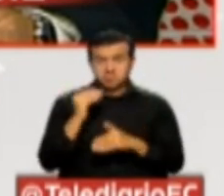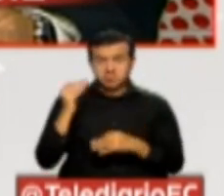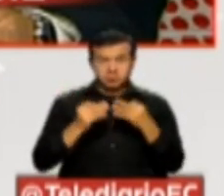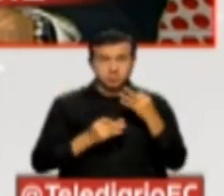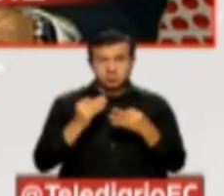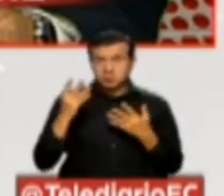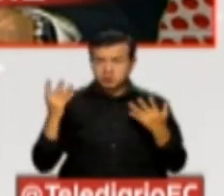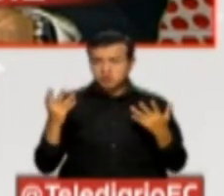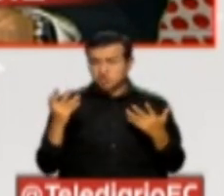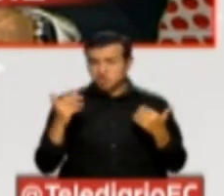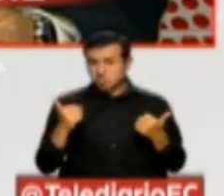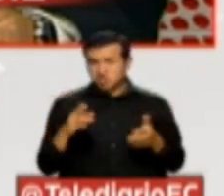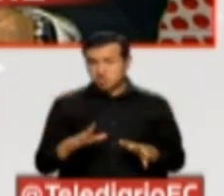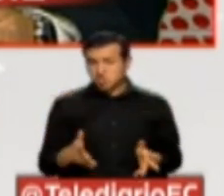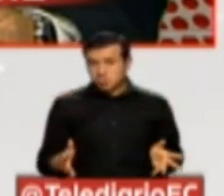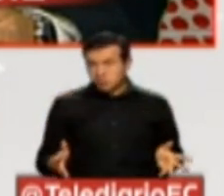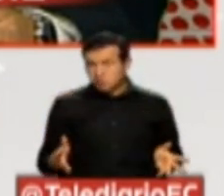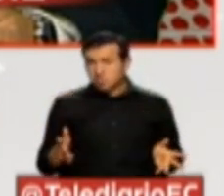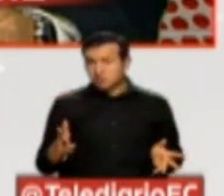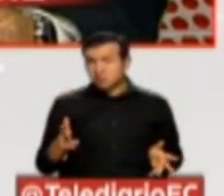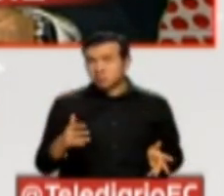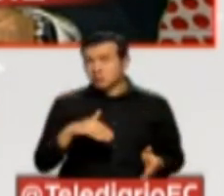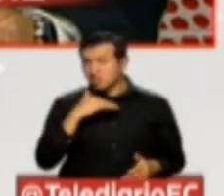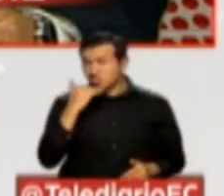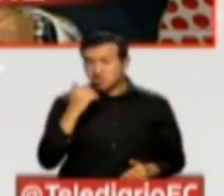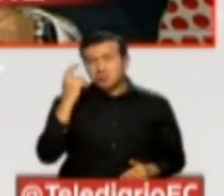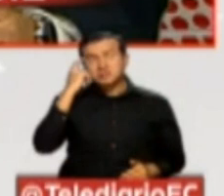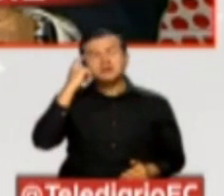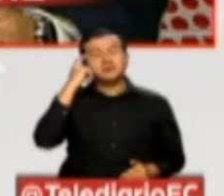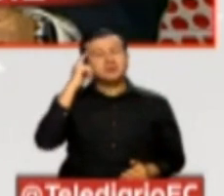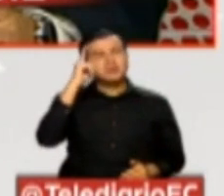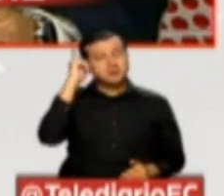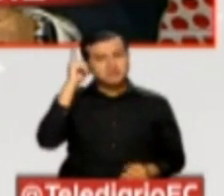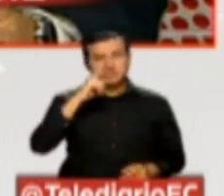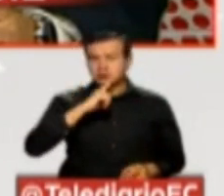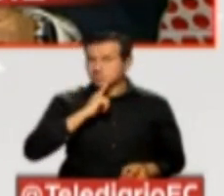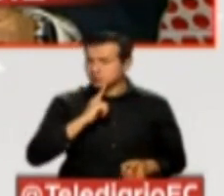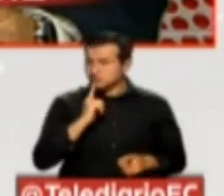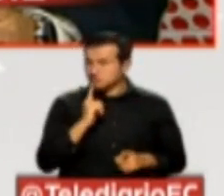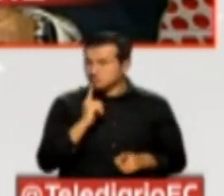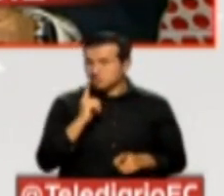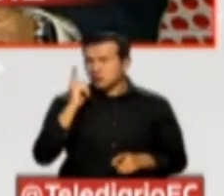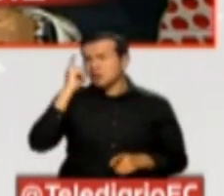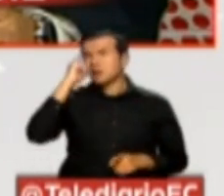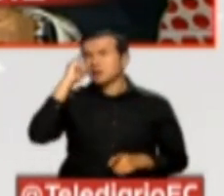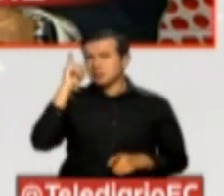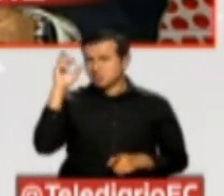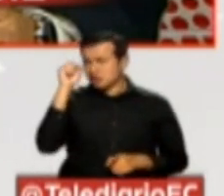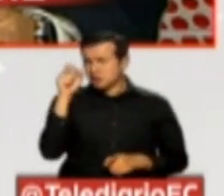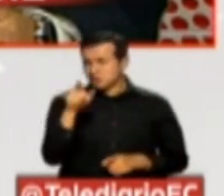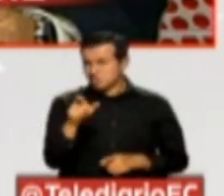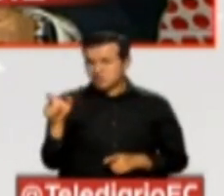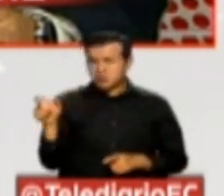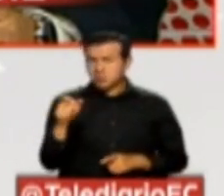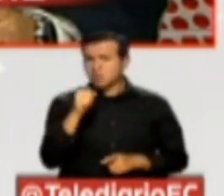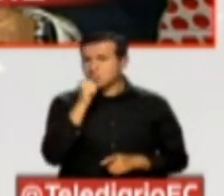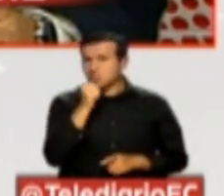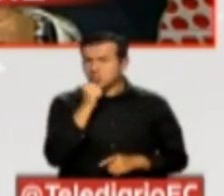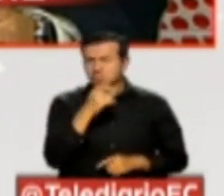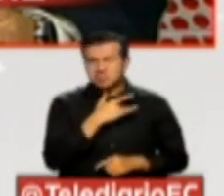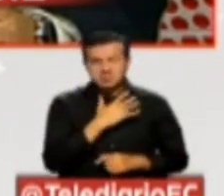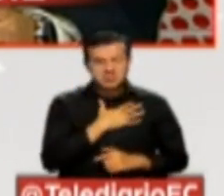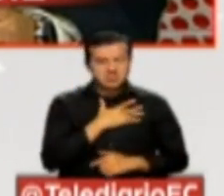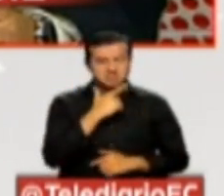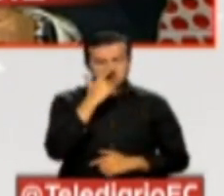justicia les sea favorable. Esto probablemente por la reacción, digamos, evidente de la opinión pública de